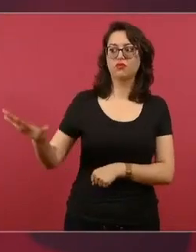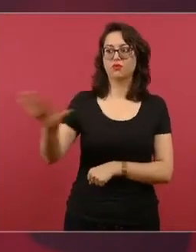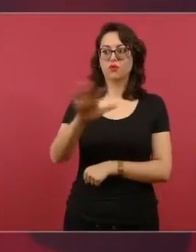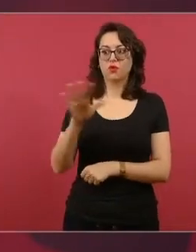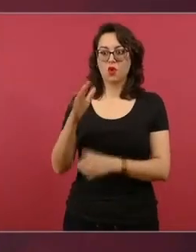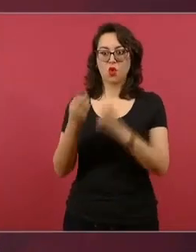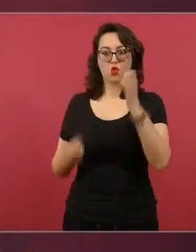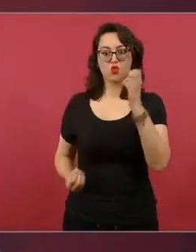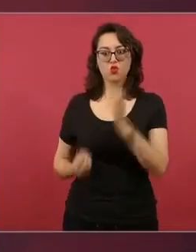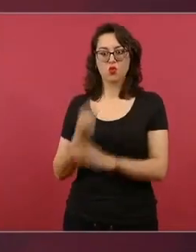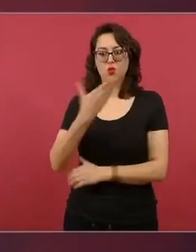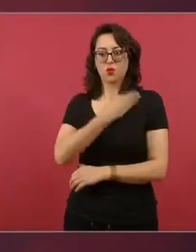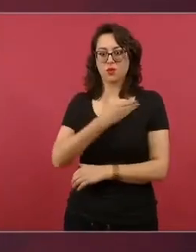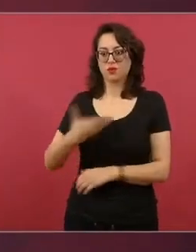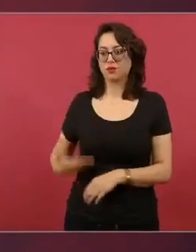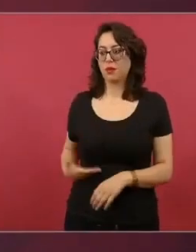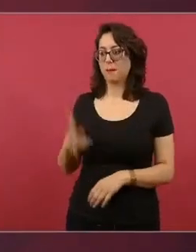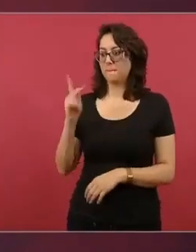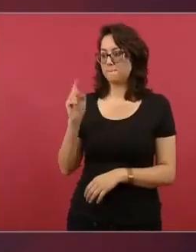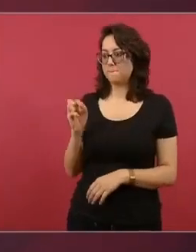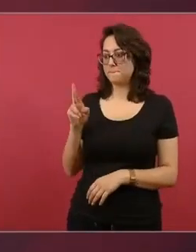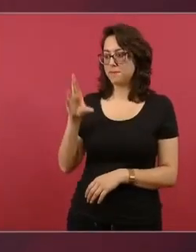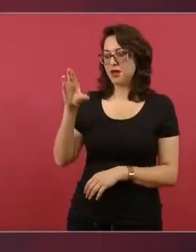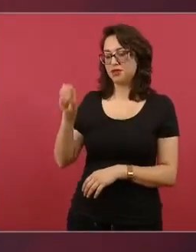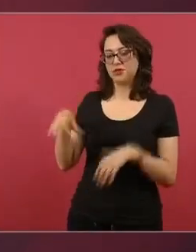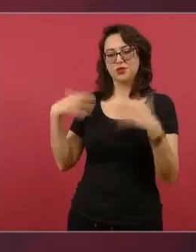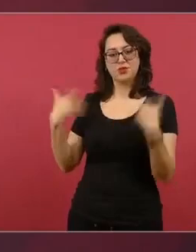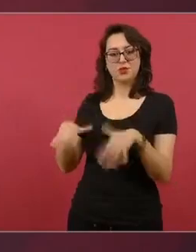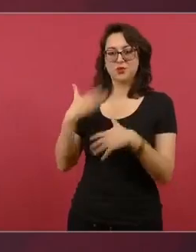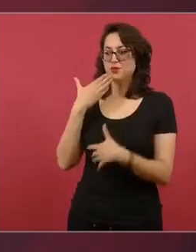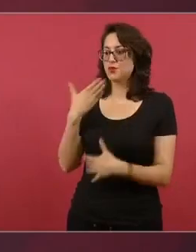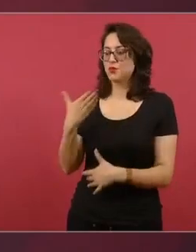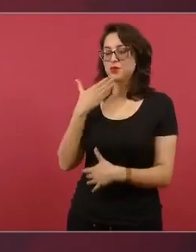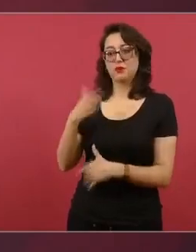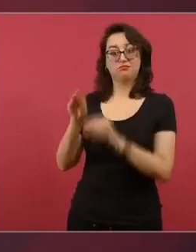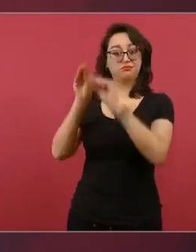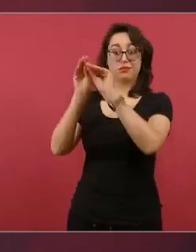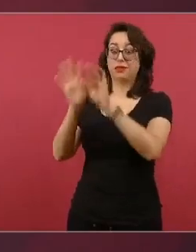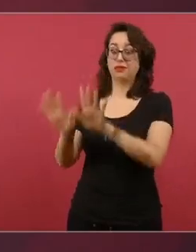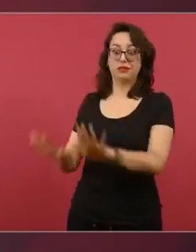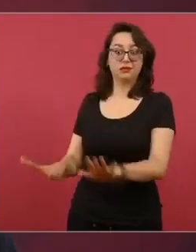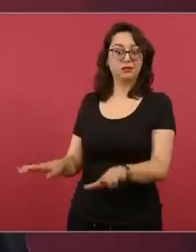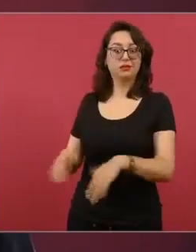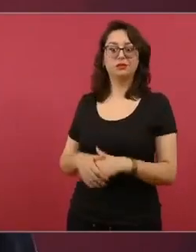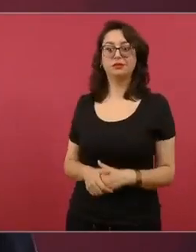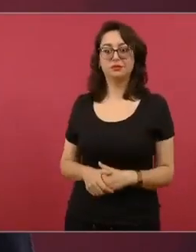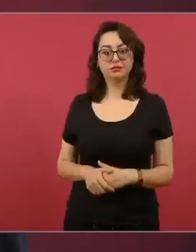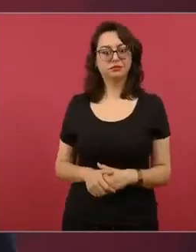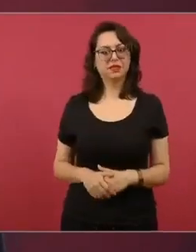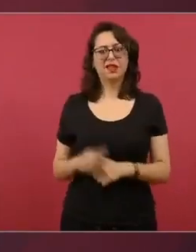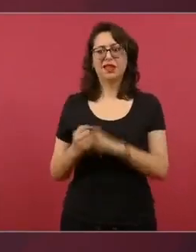el que haya llegado un presidente como Gustavo Petro, después